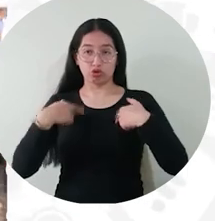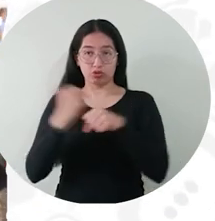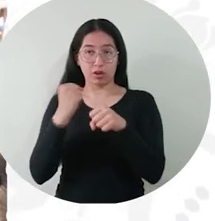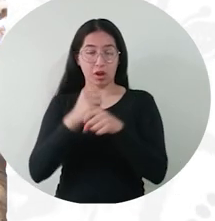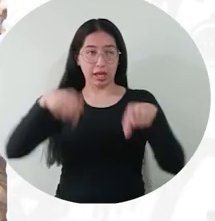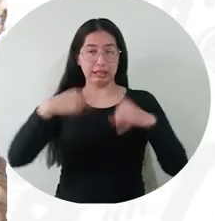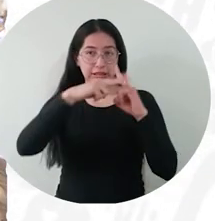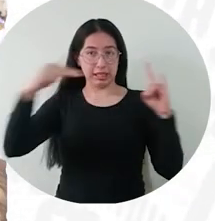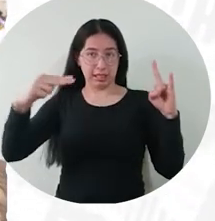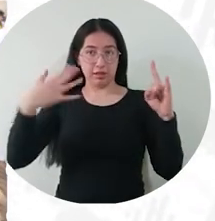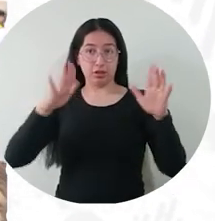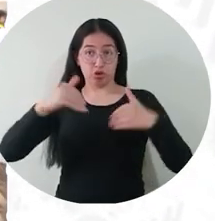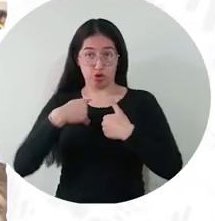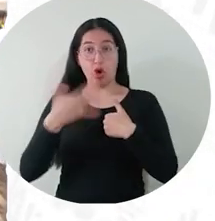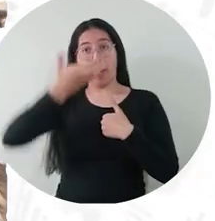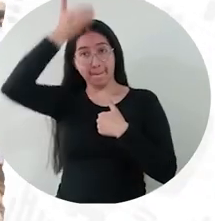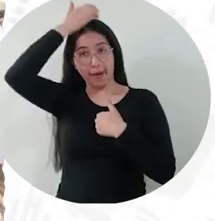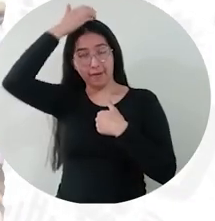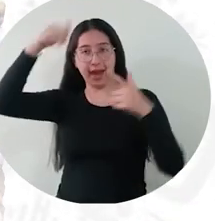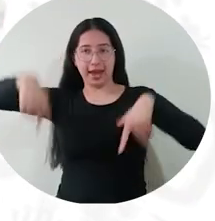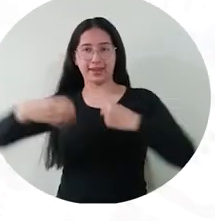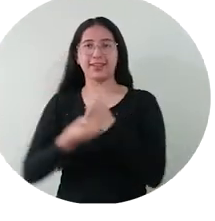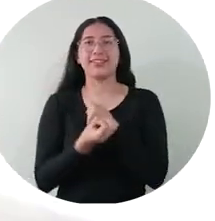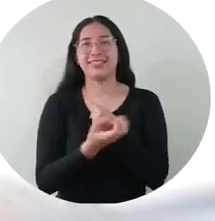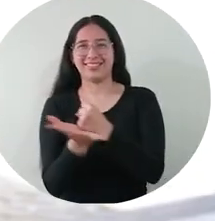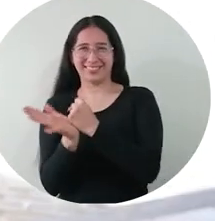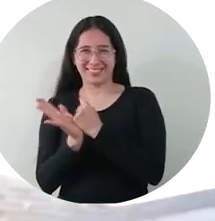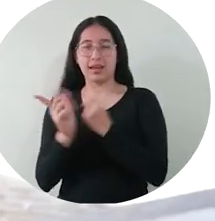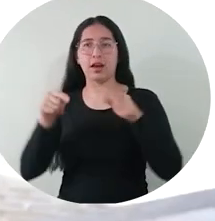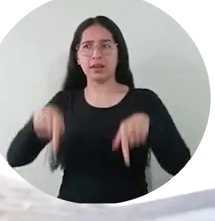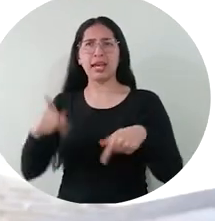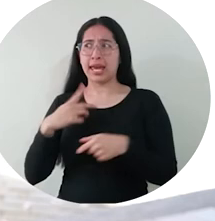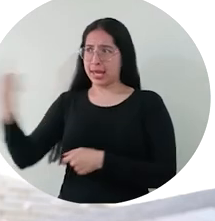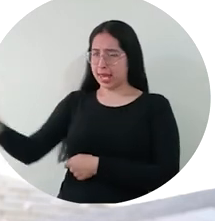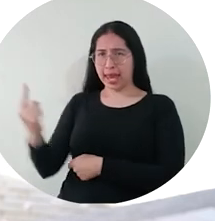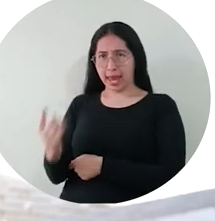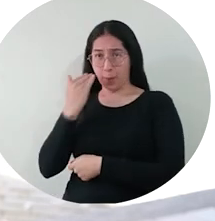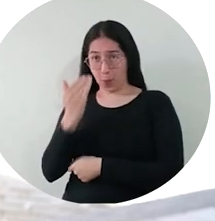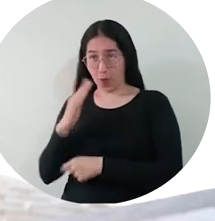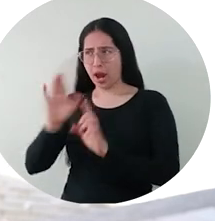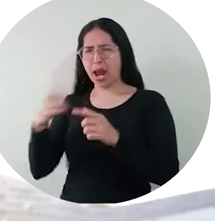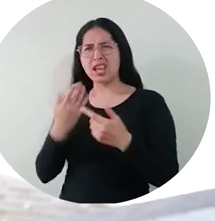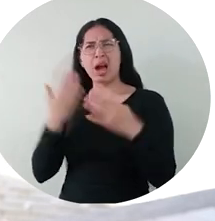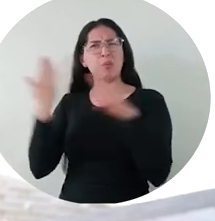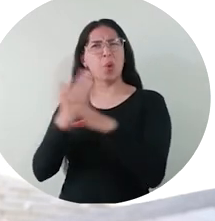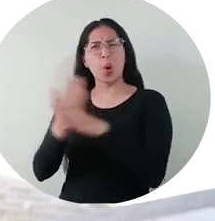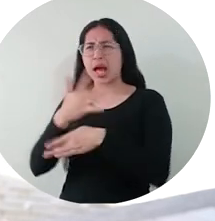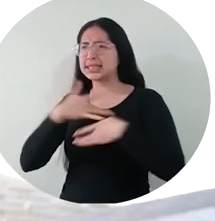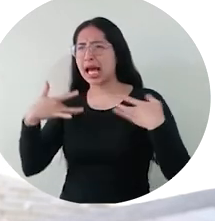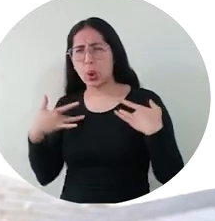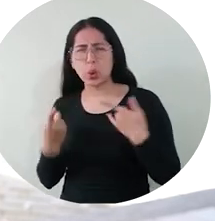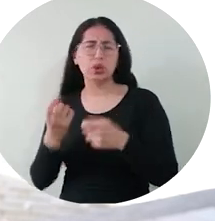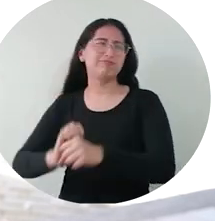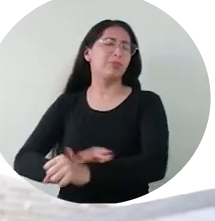Yo trabajo acá en la Universidad Magdalena, soy la enfermera de Bienestar Universitario. Llegó con problemas de salud,